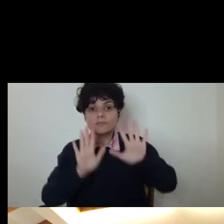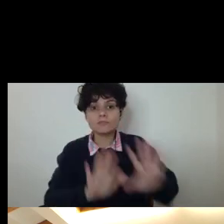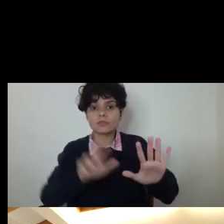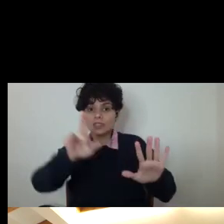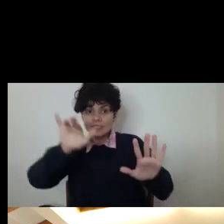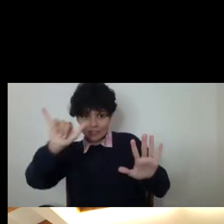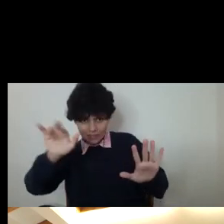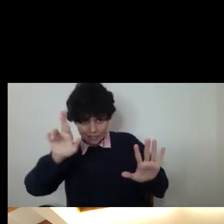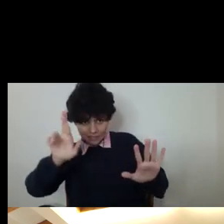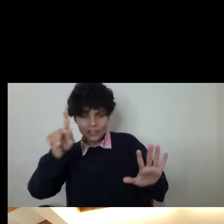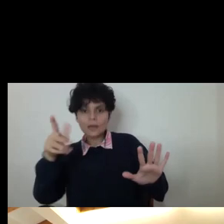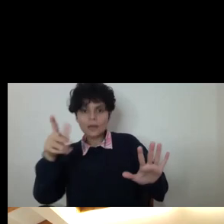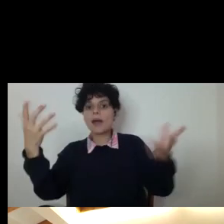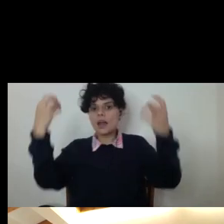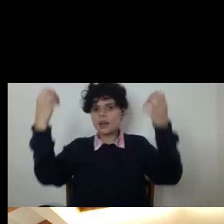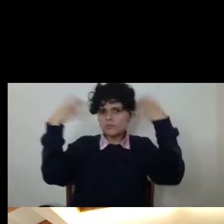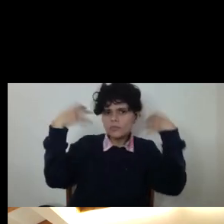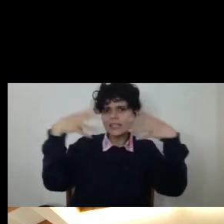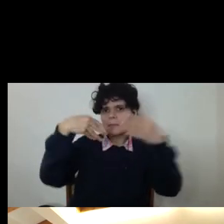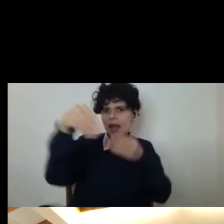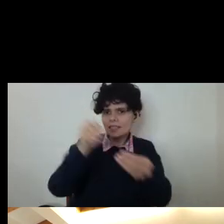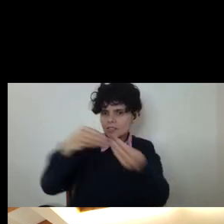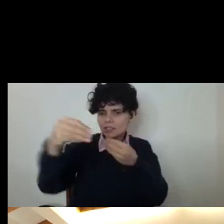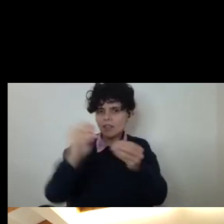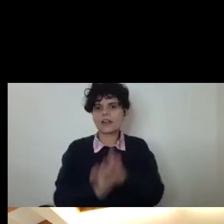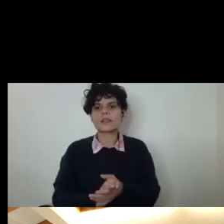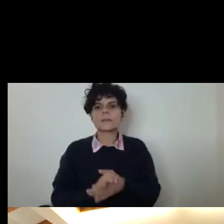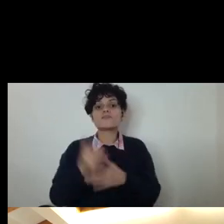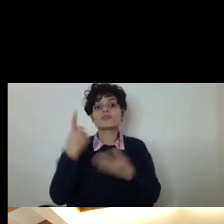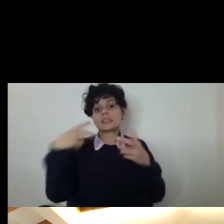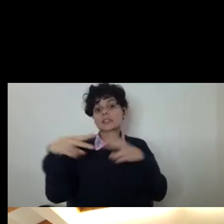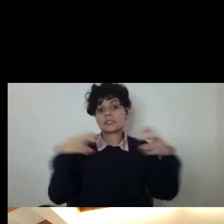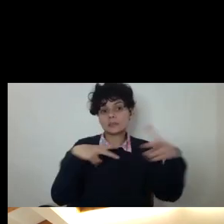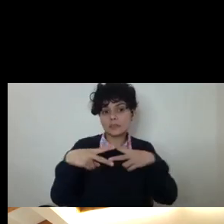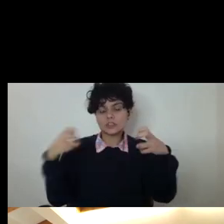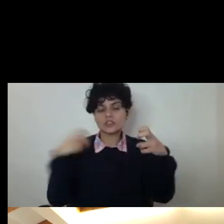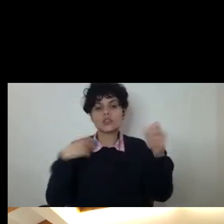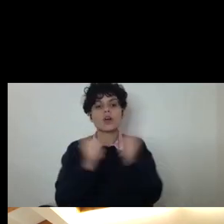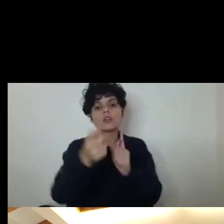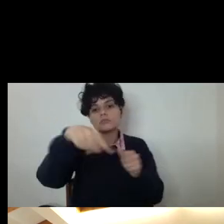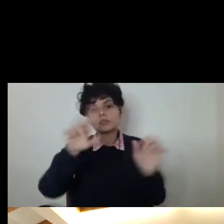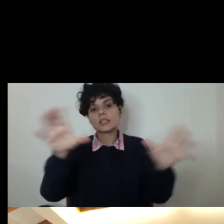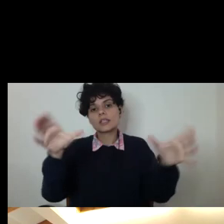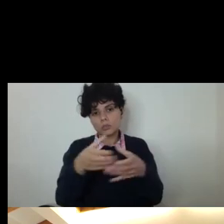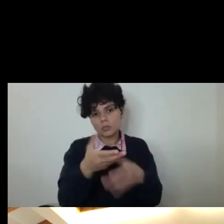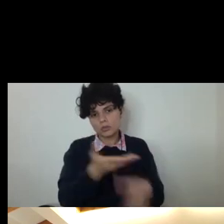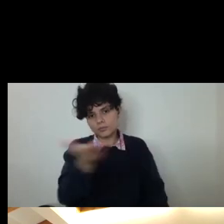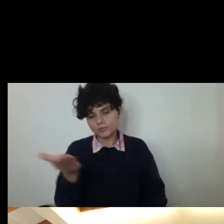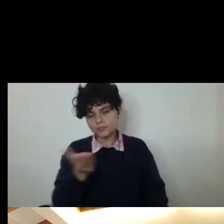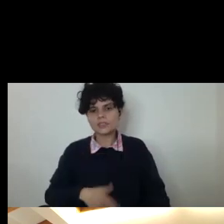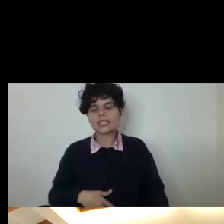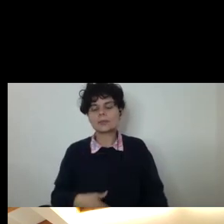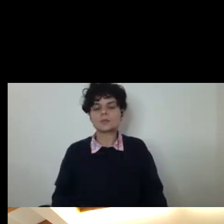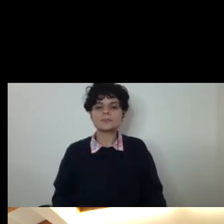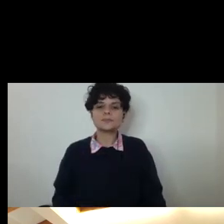en plasticidad sináptica. Estos estudios los hicimos con Tatiana Dafne, Genaro Barriento, Alejandra Brascaviere, Pablo